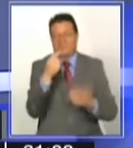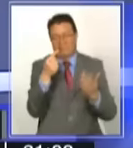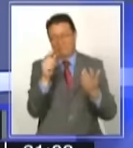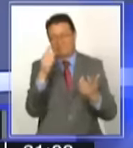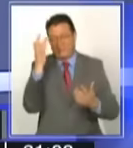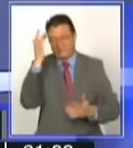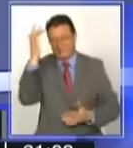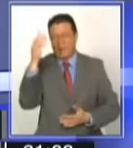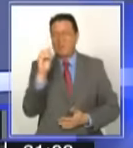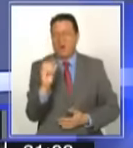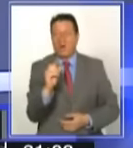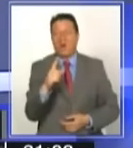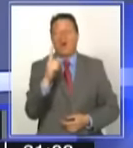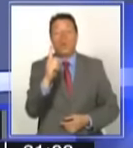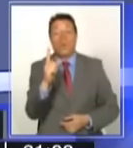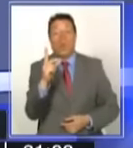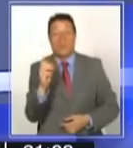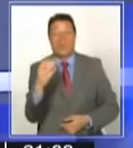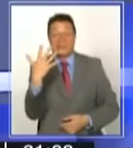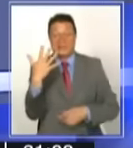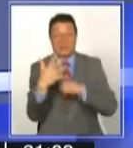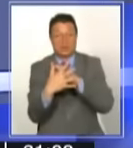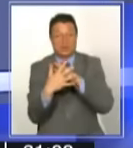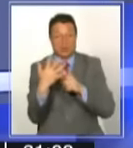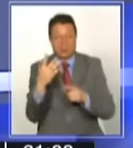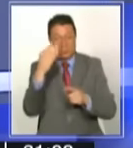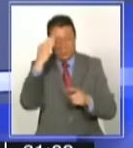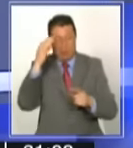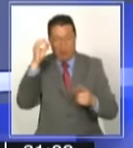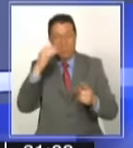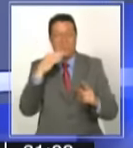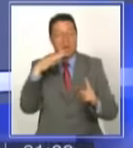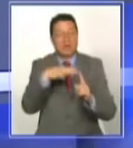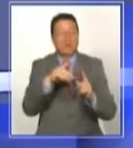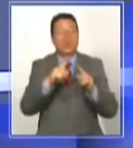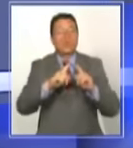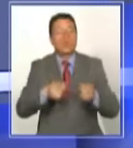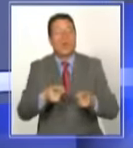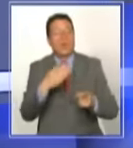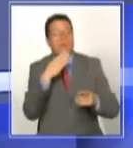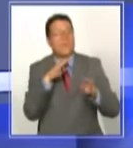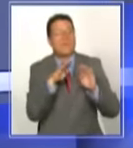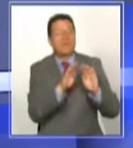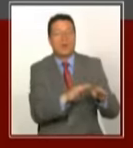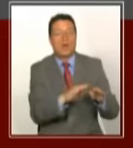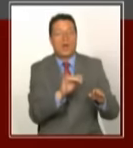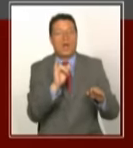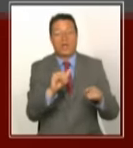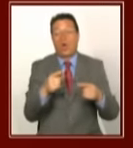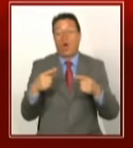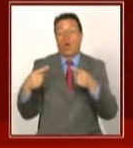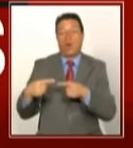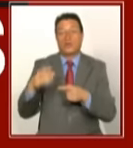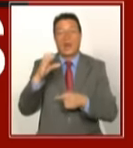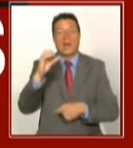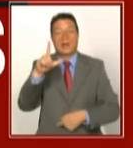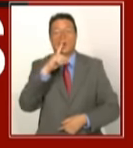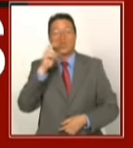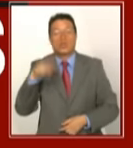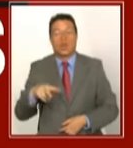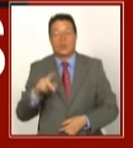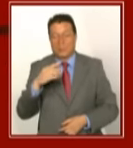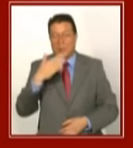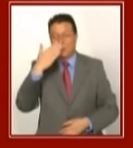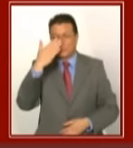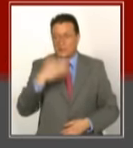Unidos, uno de cada cinco de ellos que tenían opinión crítica igual votaron por él, o más bien contra Clinton. Porque lo